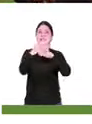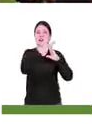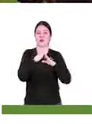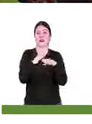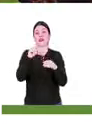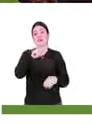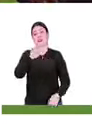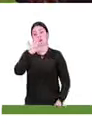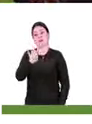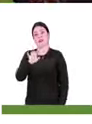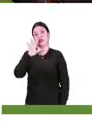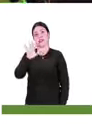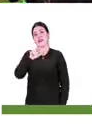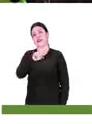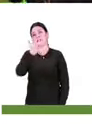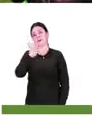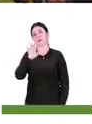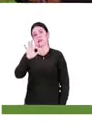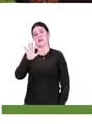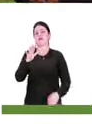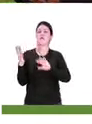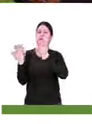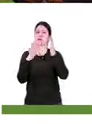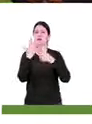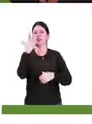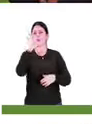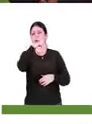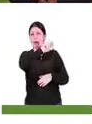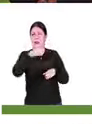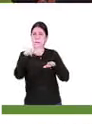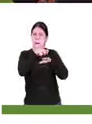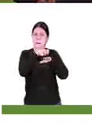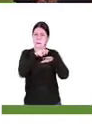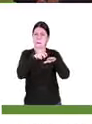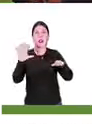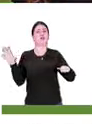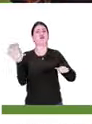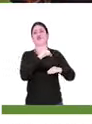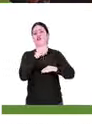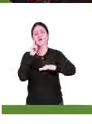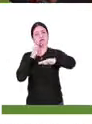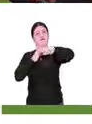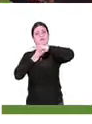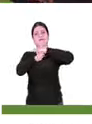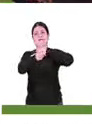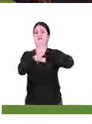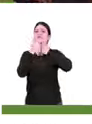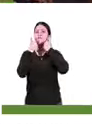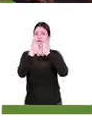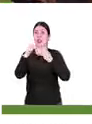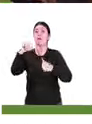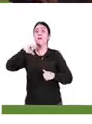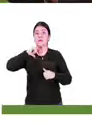195 buses eléctricos, repito, de 50 pasajeros, todos son accesibles, van a tener conexión de